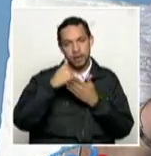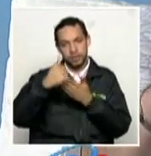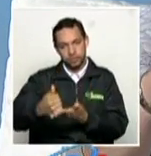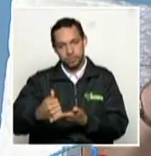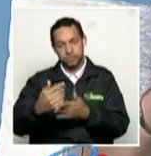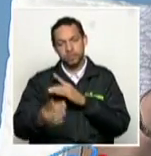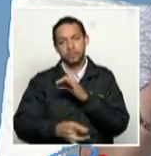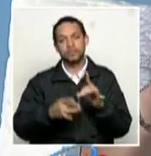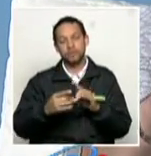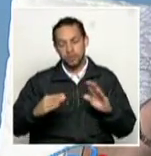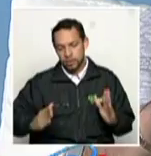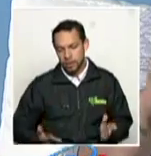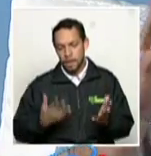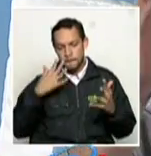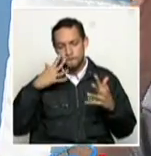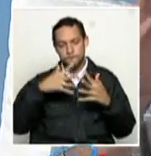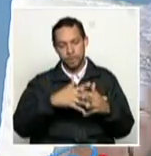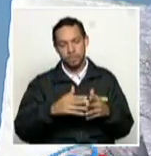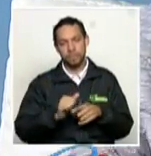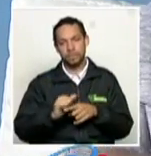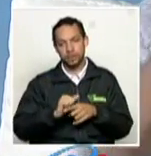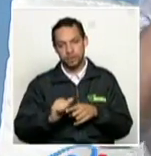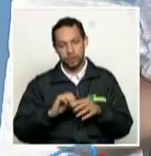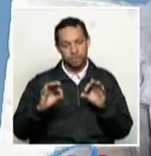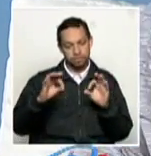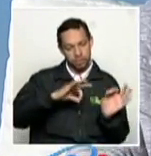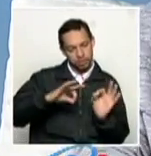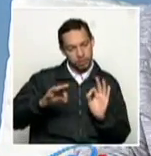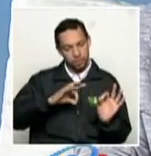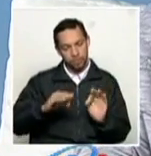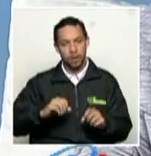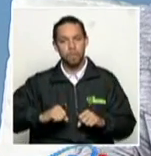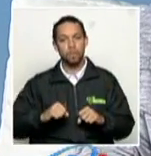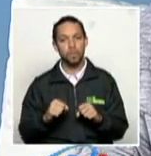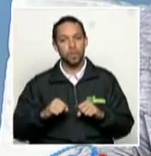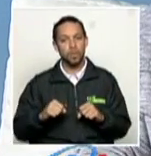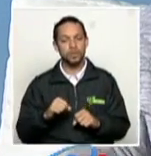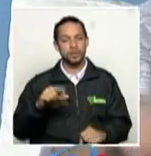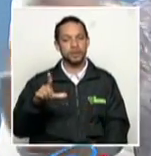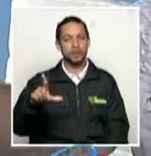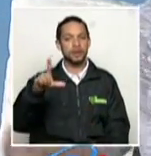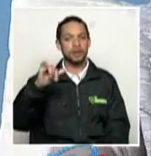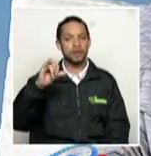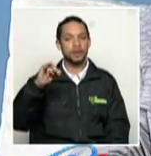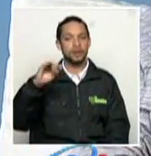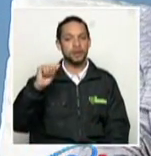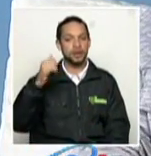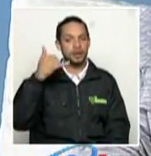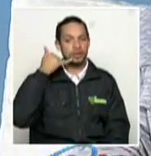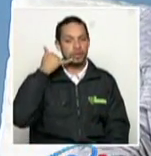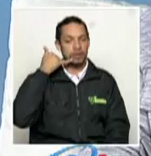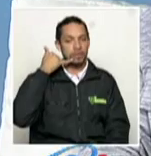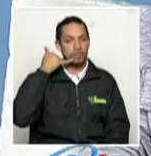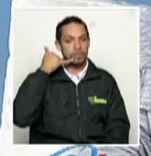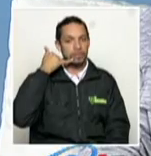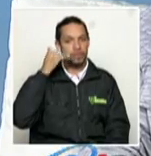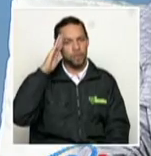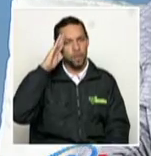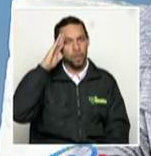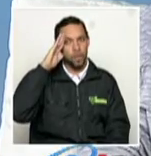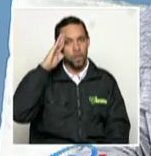que nosotros podamos utilizarla a nivel preventivo. Tenemos en Bogotá, Lina, buenas, bienvenida.